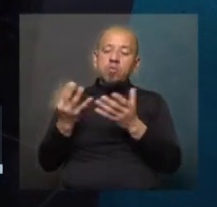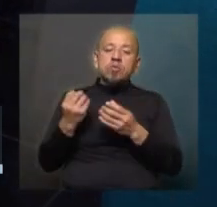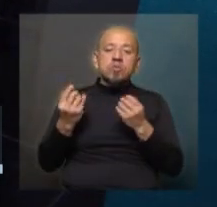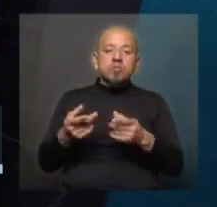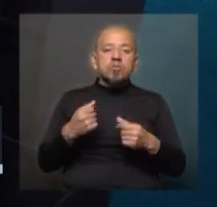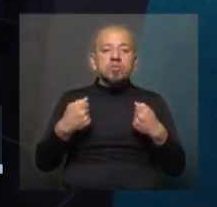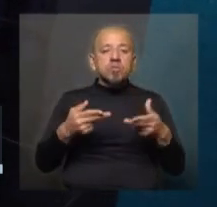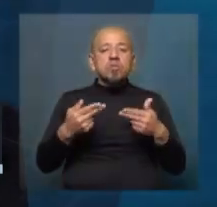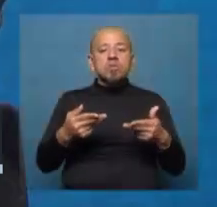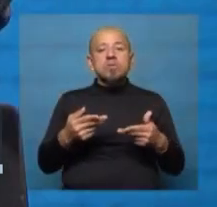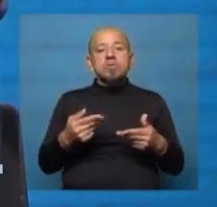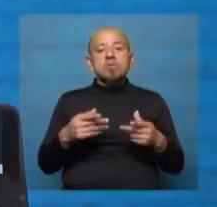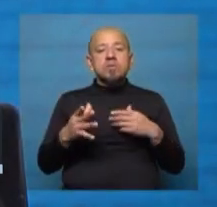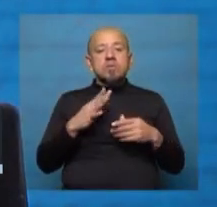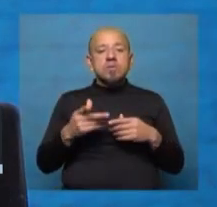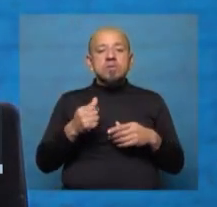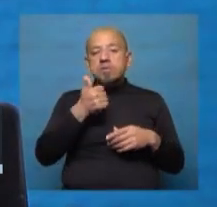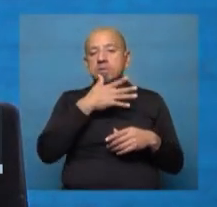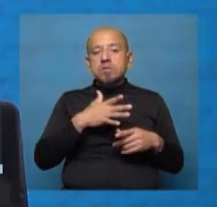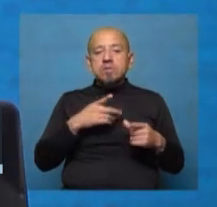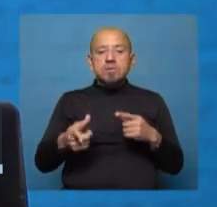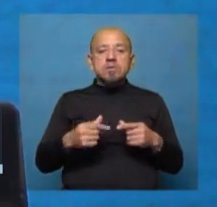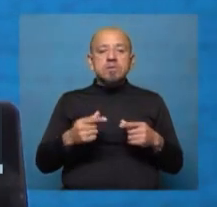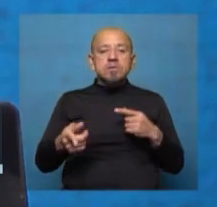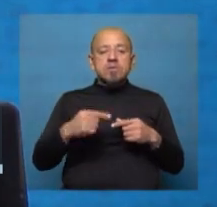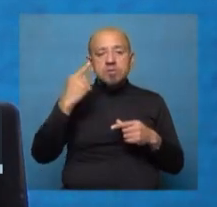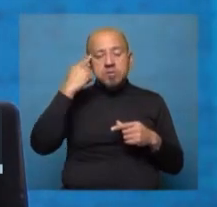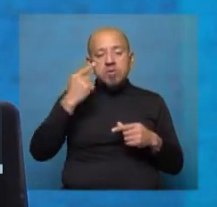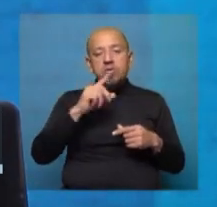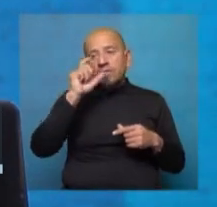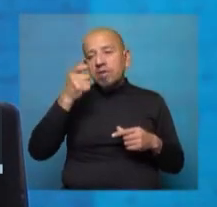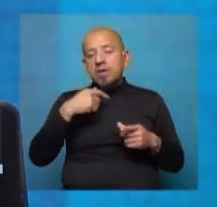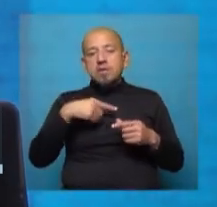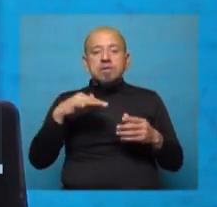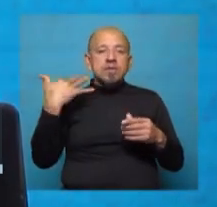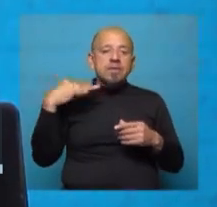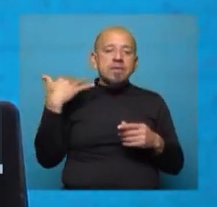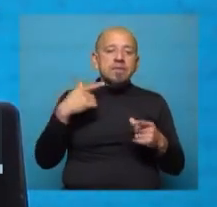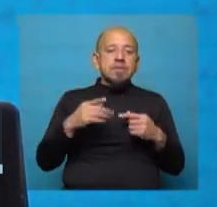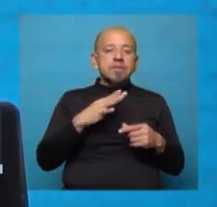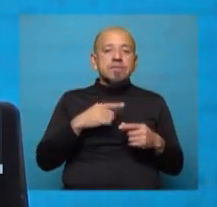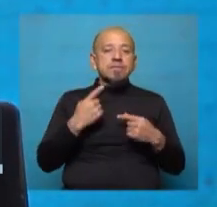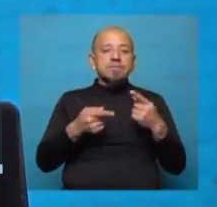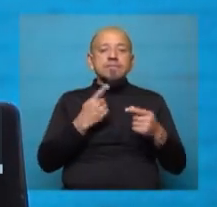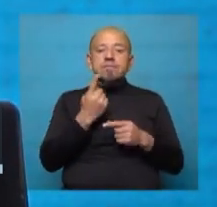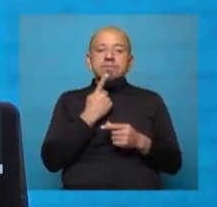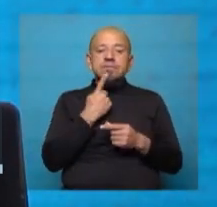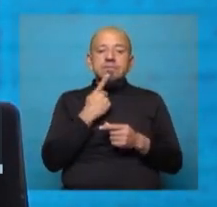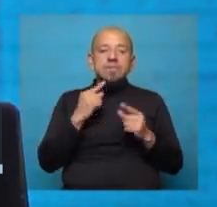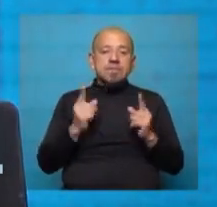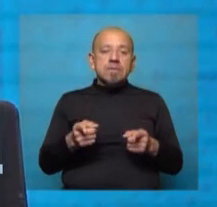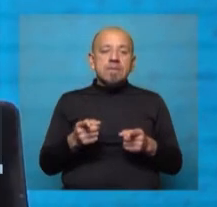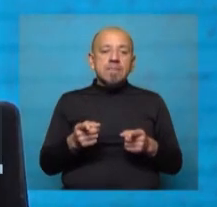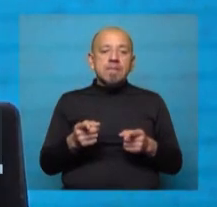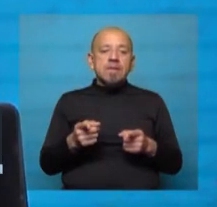sus futbolistas ha pasado a lo largo de toda la historia no de chiron recoba forlán Suárez cavani eso está presente y en la política se utiliza y mucho